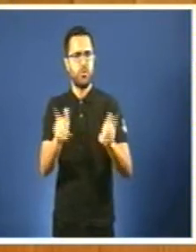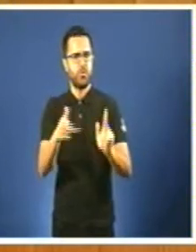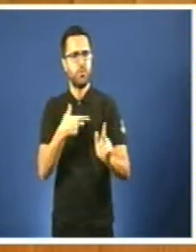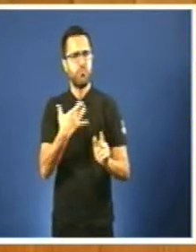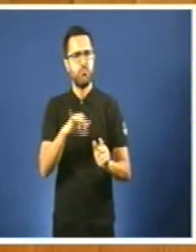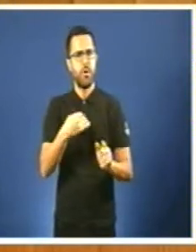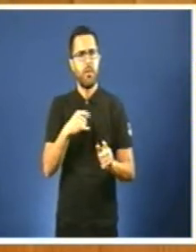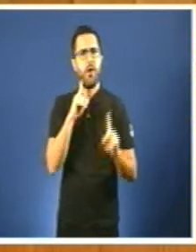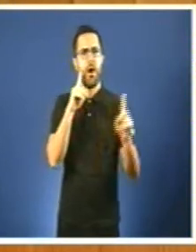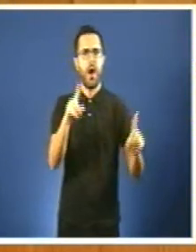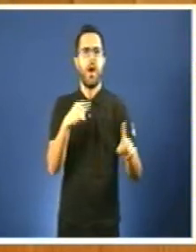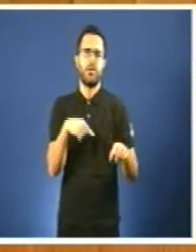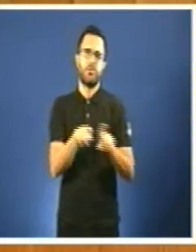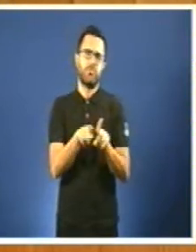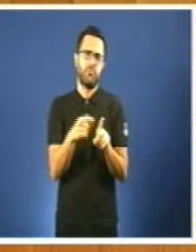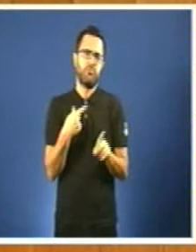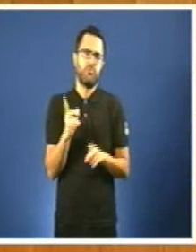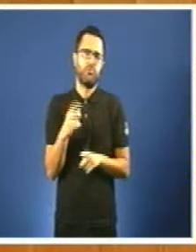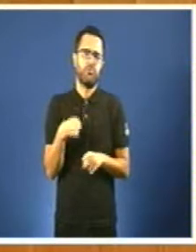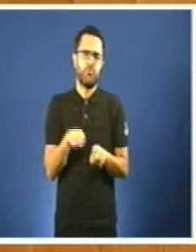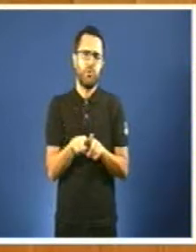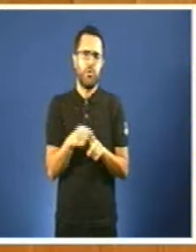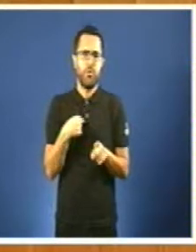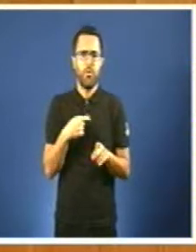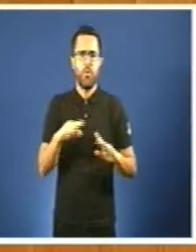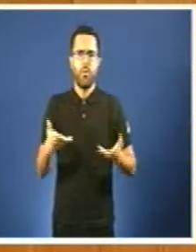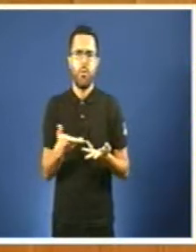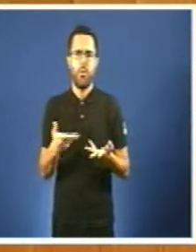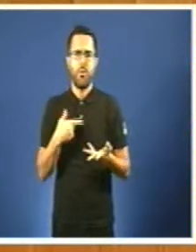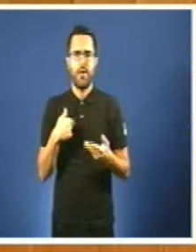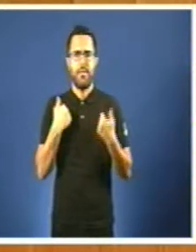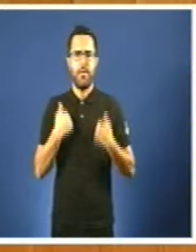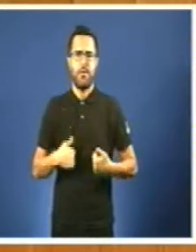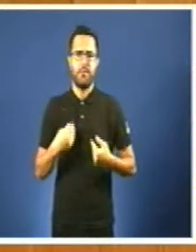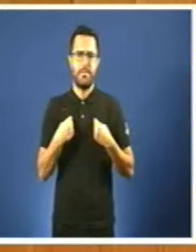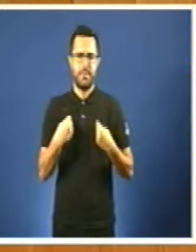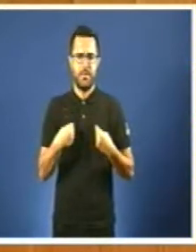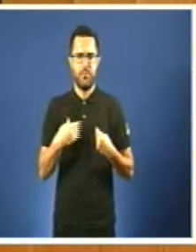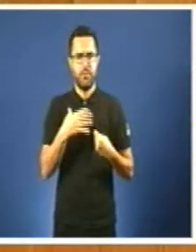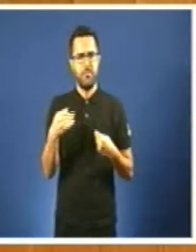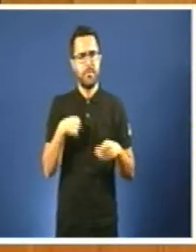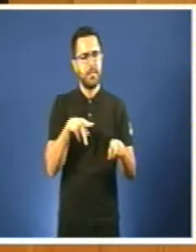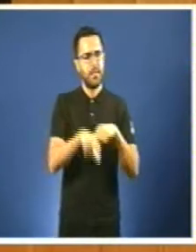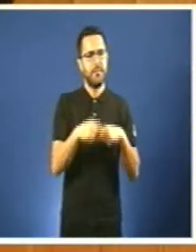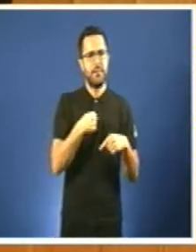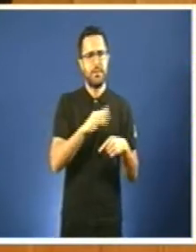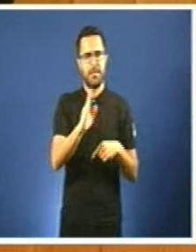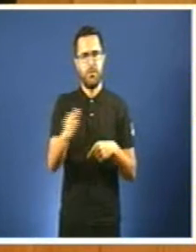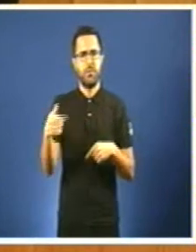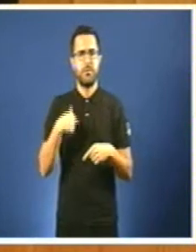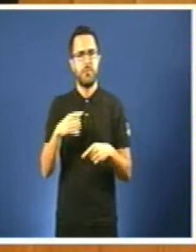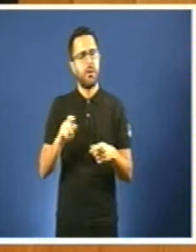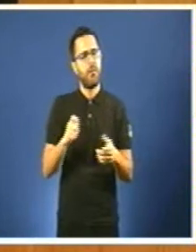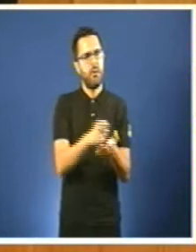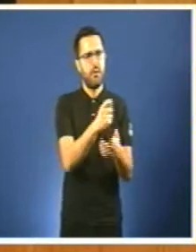a reclamar que teñan que responder co seu patrimonio, a que non caduquen as accións para o resarcimento completo dos danos causados ao